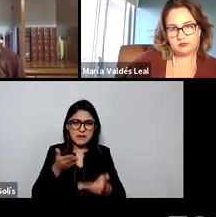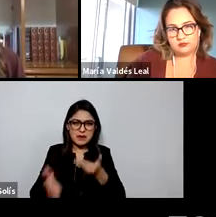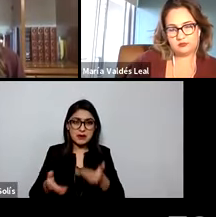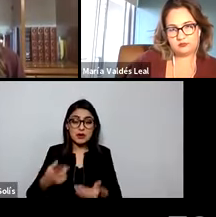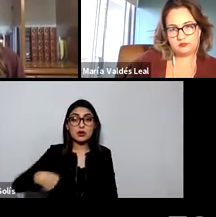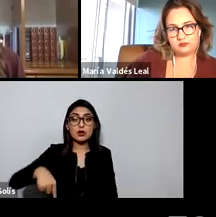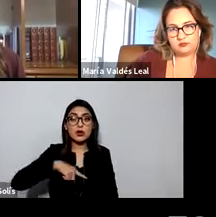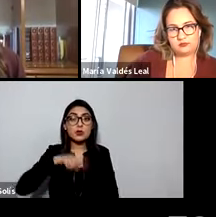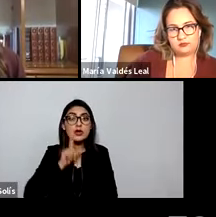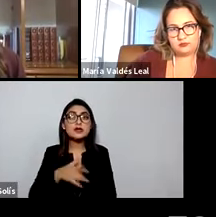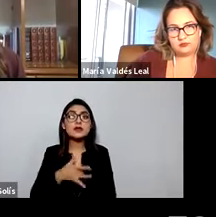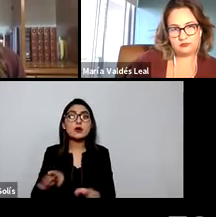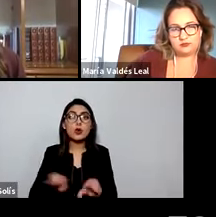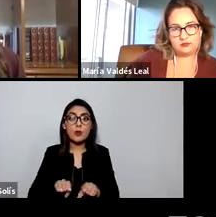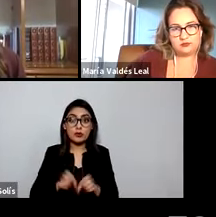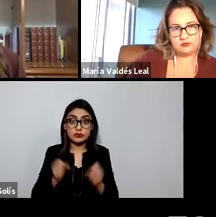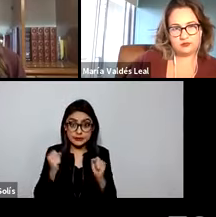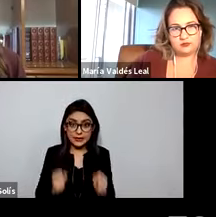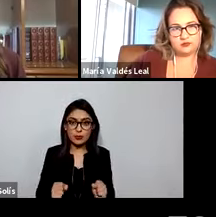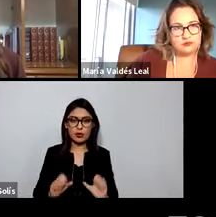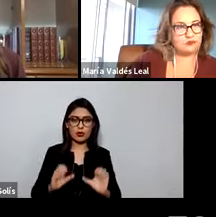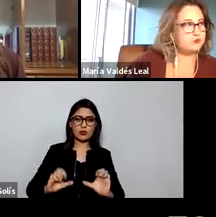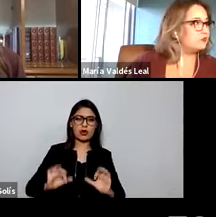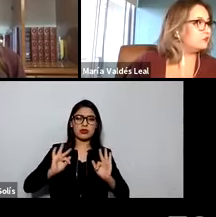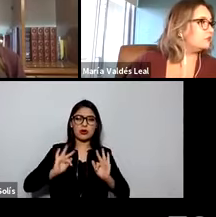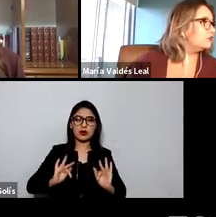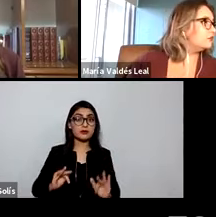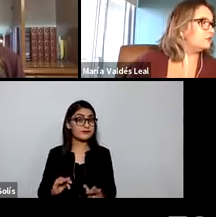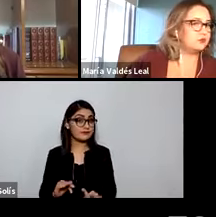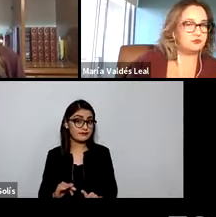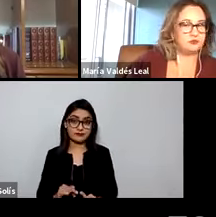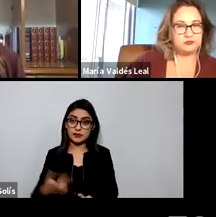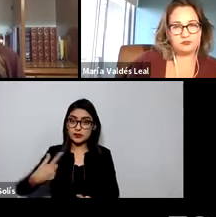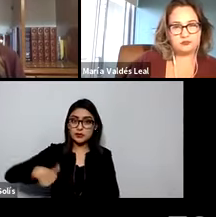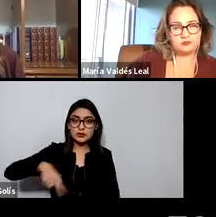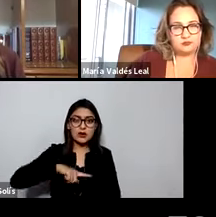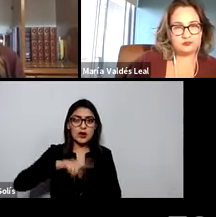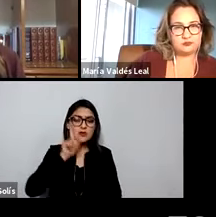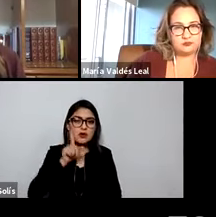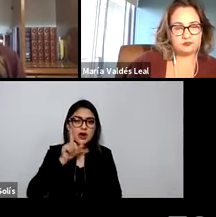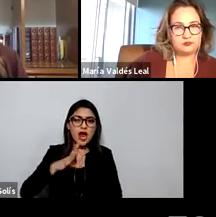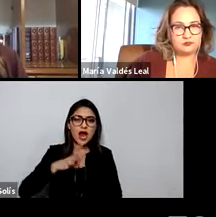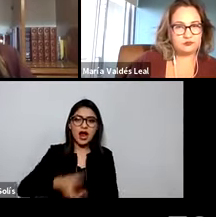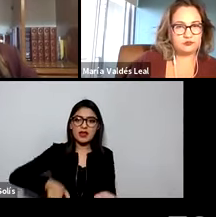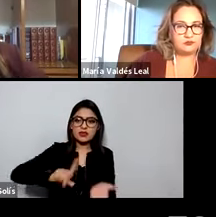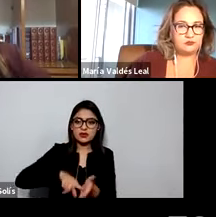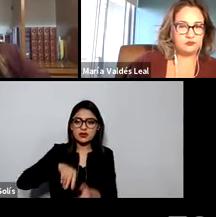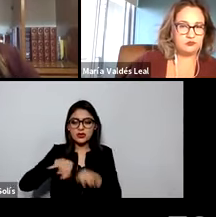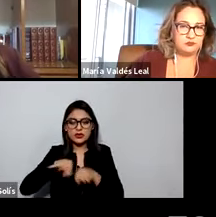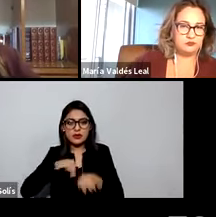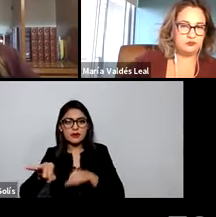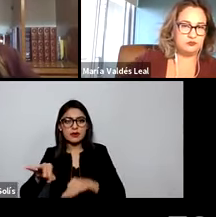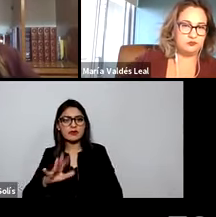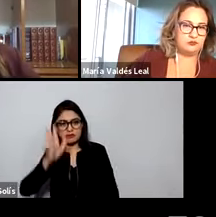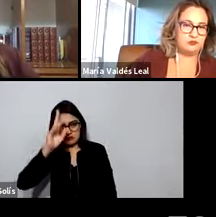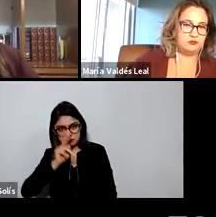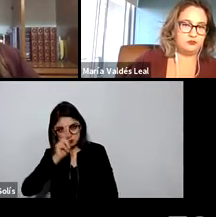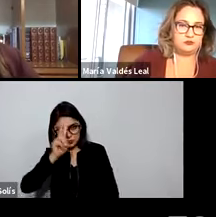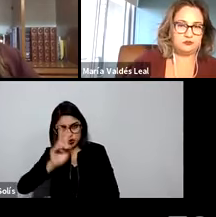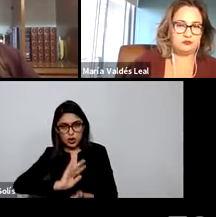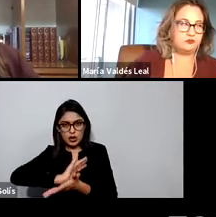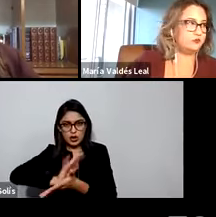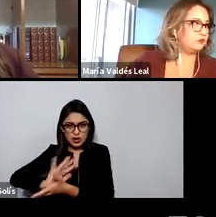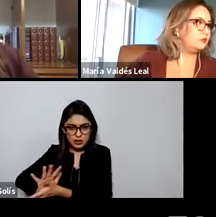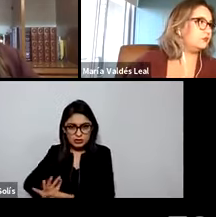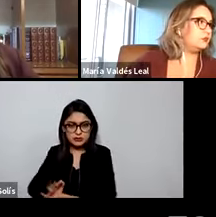sentimos seguras, las mujeres nos enfrentamos a múltiples expresiones de violencia institucional, etcétera. Entonces,